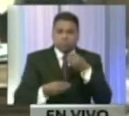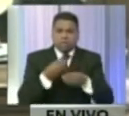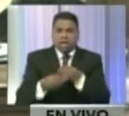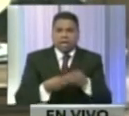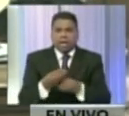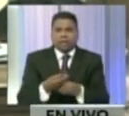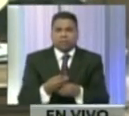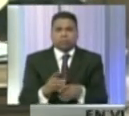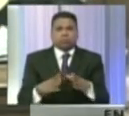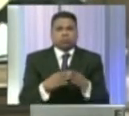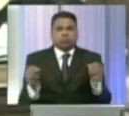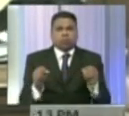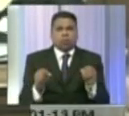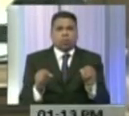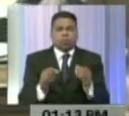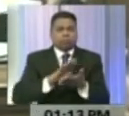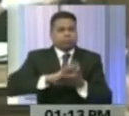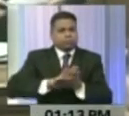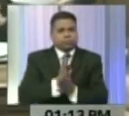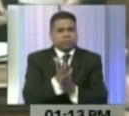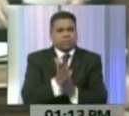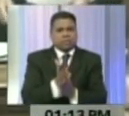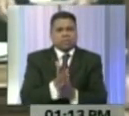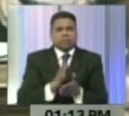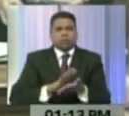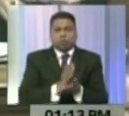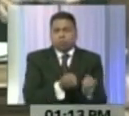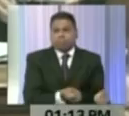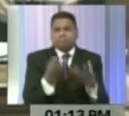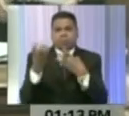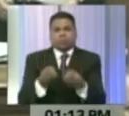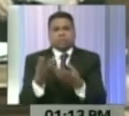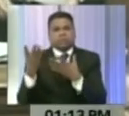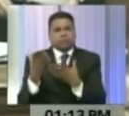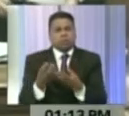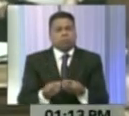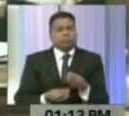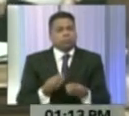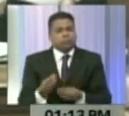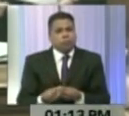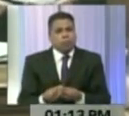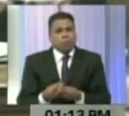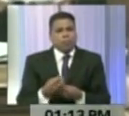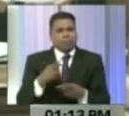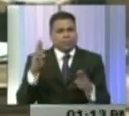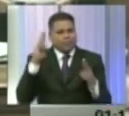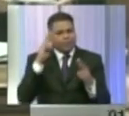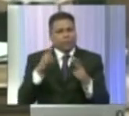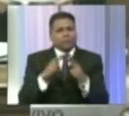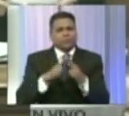la eliminación de las licencias de exportación y el reconocimiento del cambio.